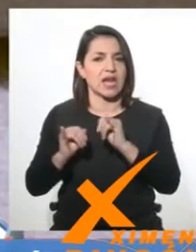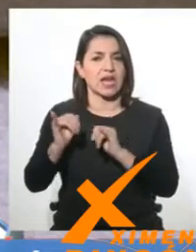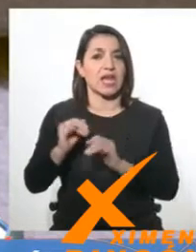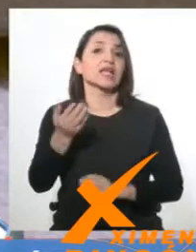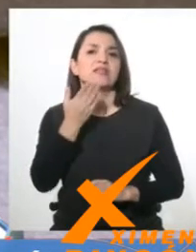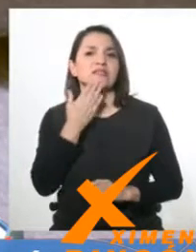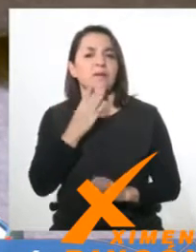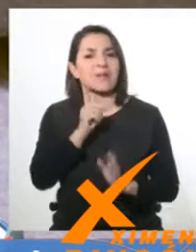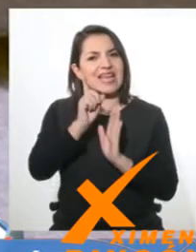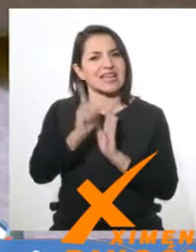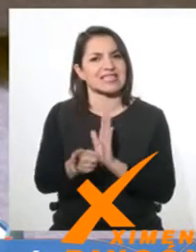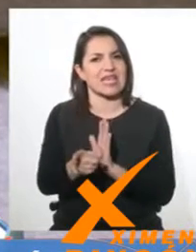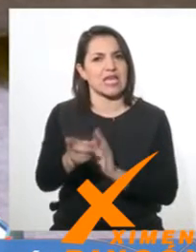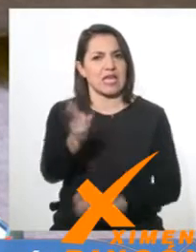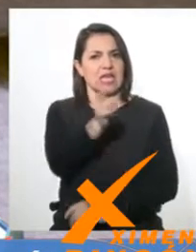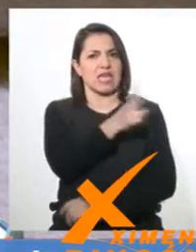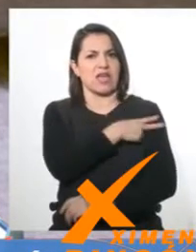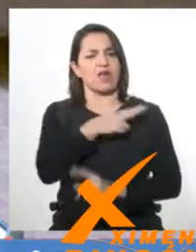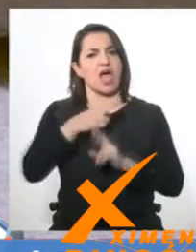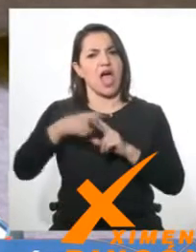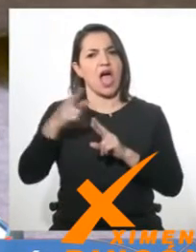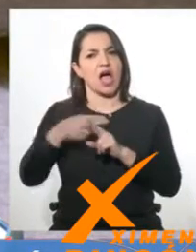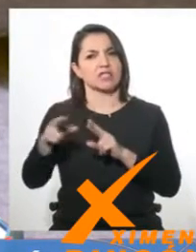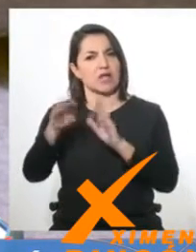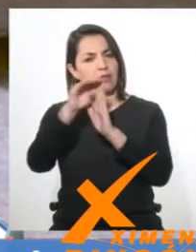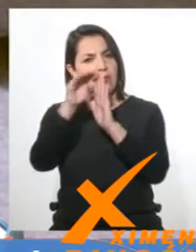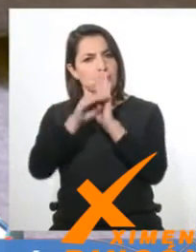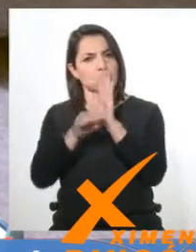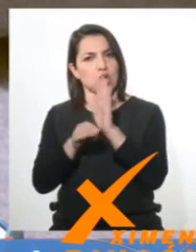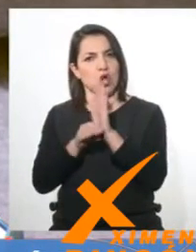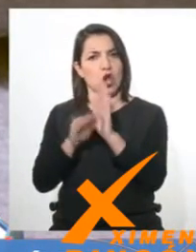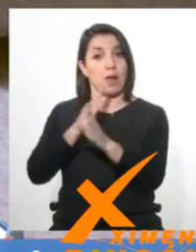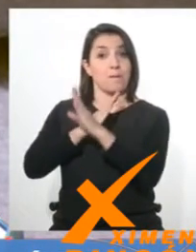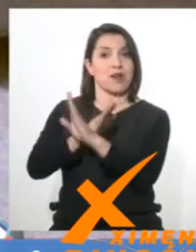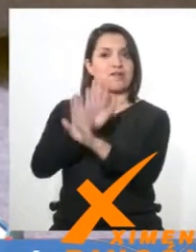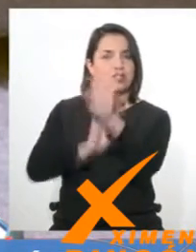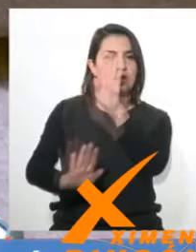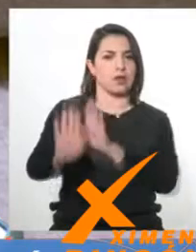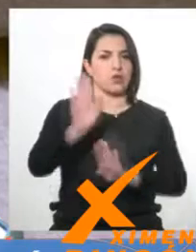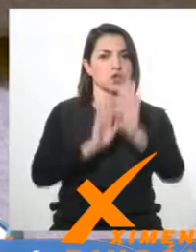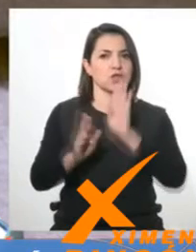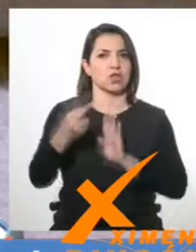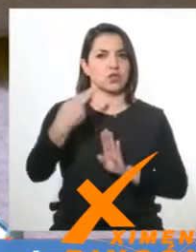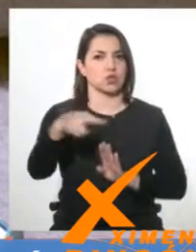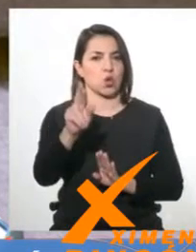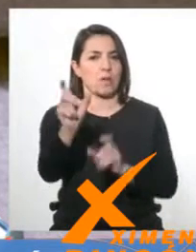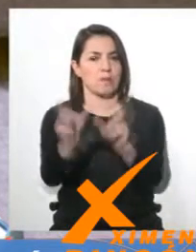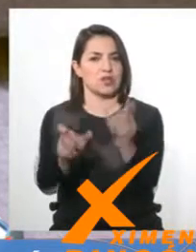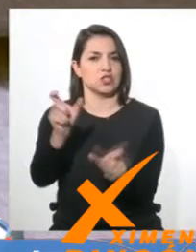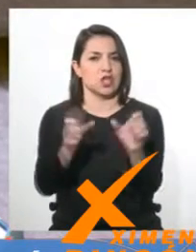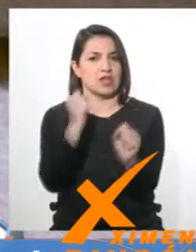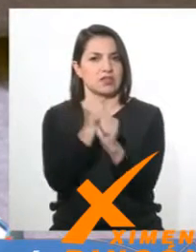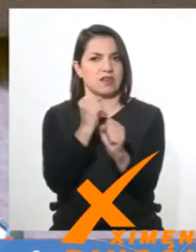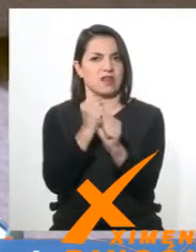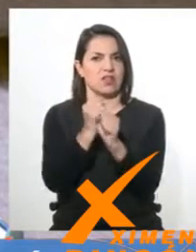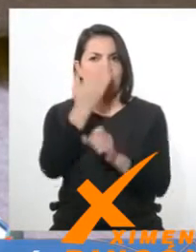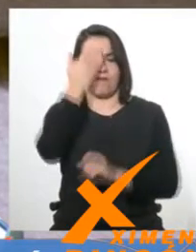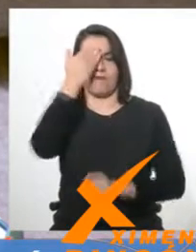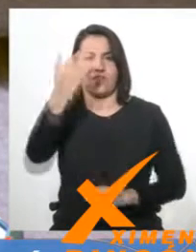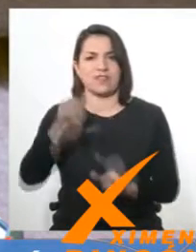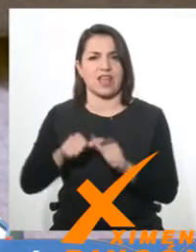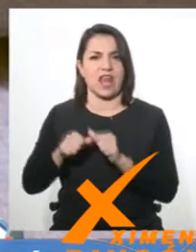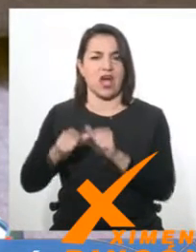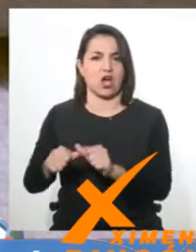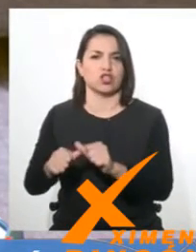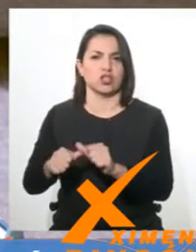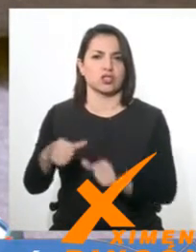12.257-13 para exigir al empleador la elaboración de protocolos de prevención y protección de sus trabajadores frente al acoso laboral, sexual, perdón. Y